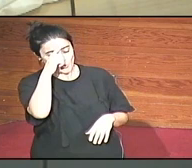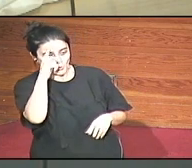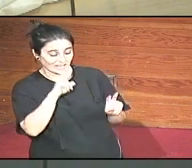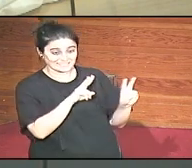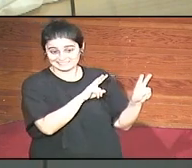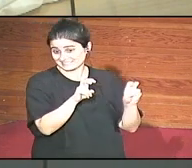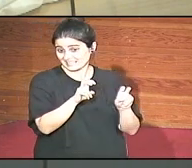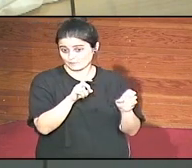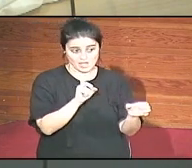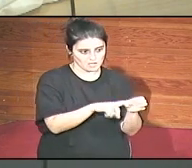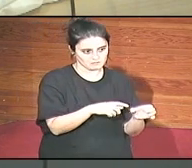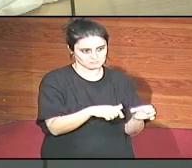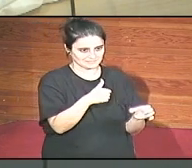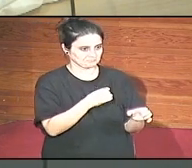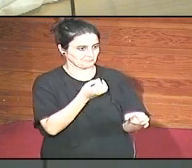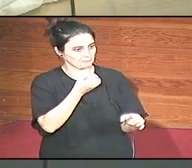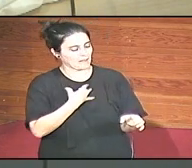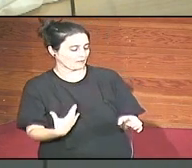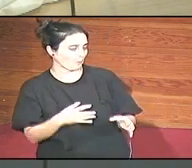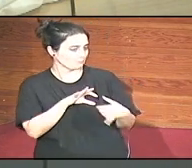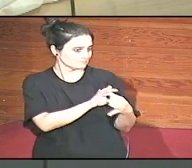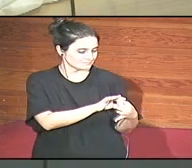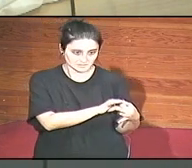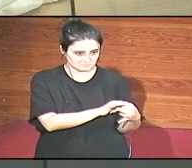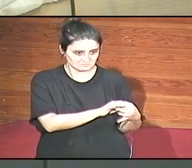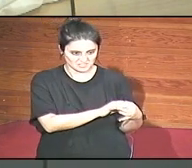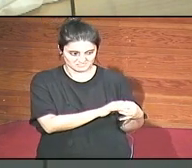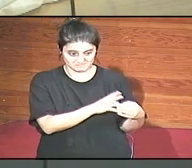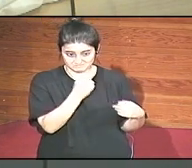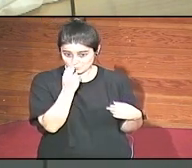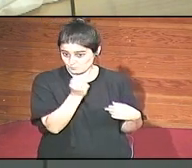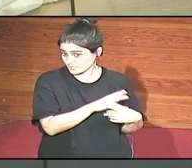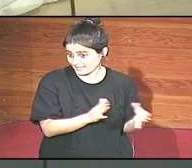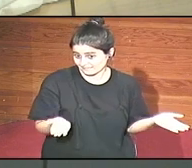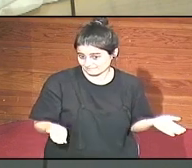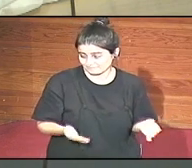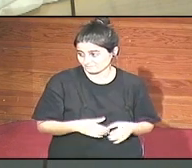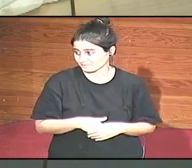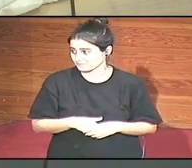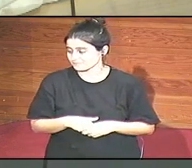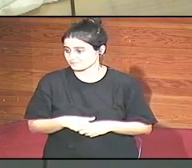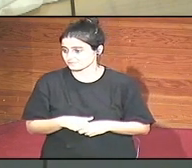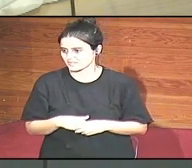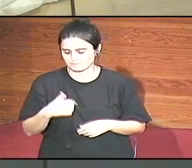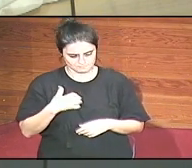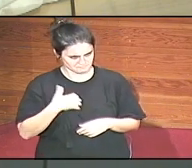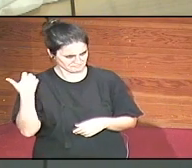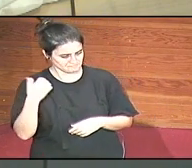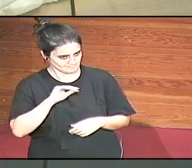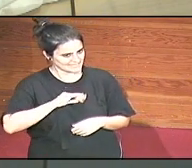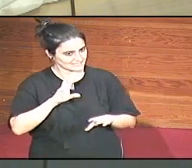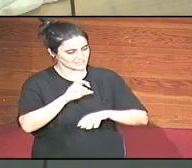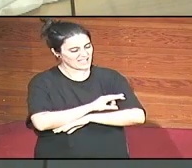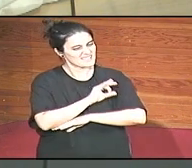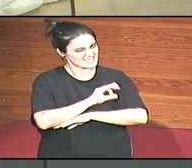como más blancas ni siquiera no importa bueno porque